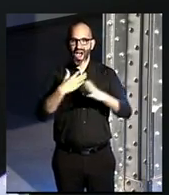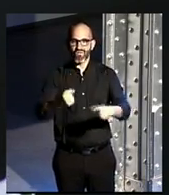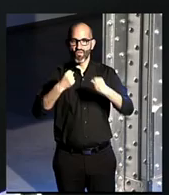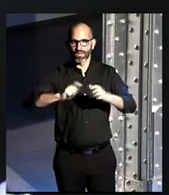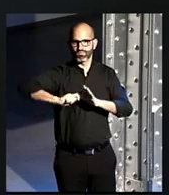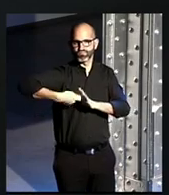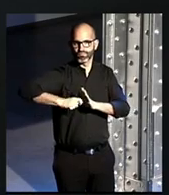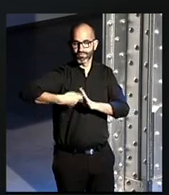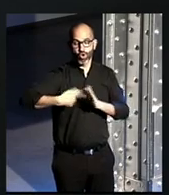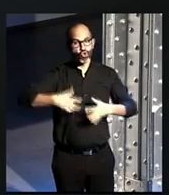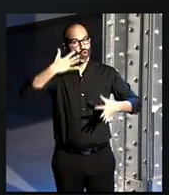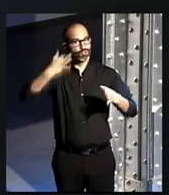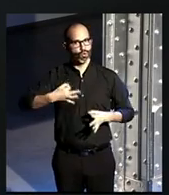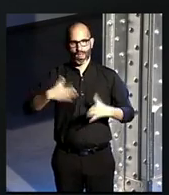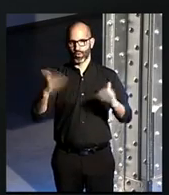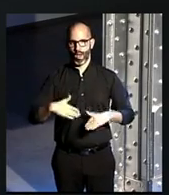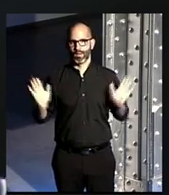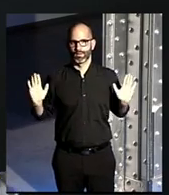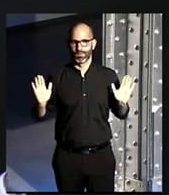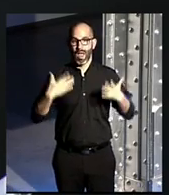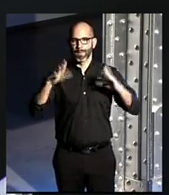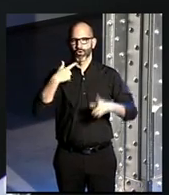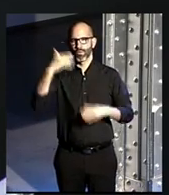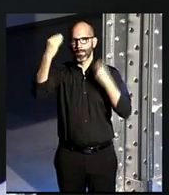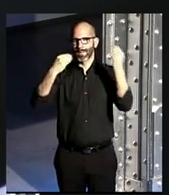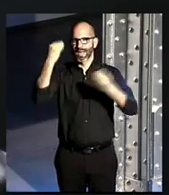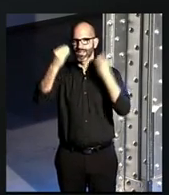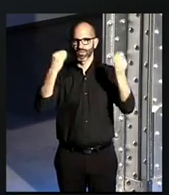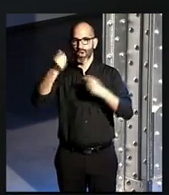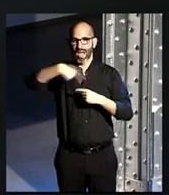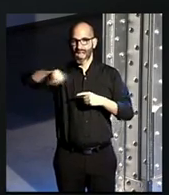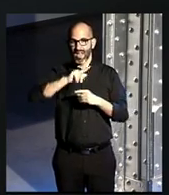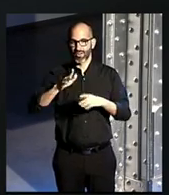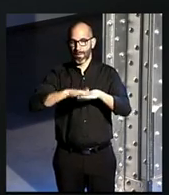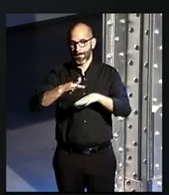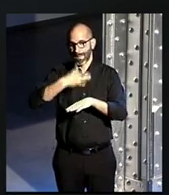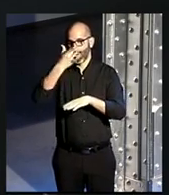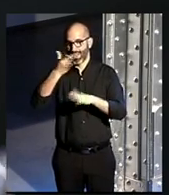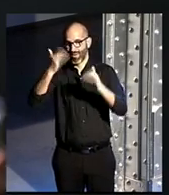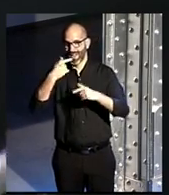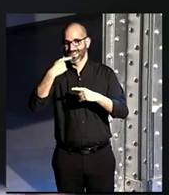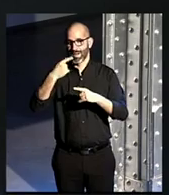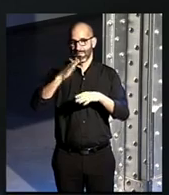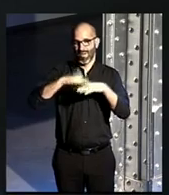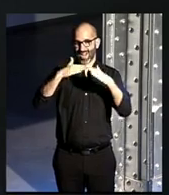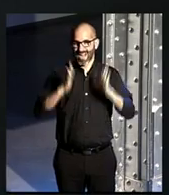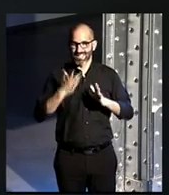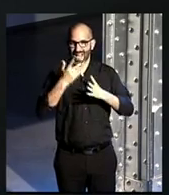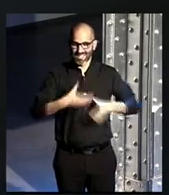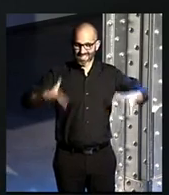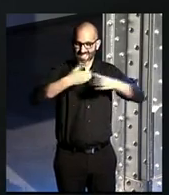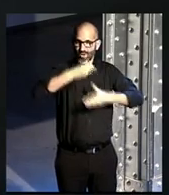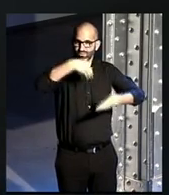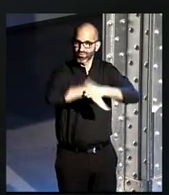Yo no estoy seguro. Me imagino que tenían vergüenza para decir que la había encontrado en casa, en un saco, y que